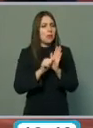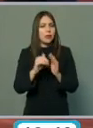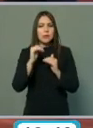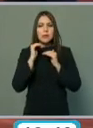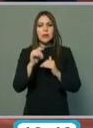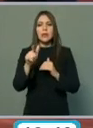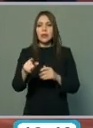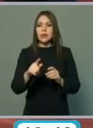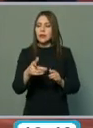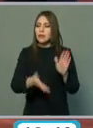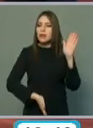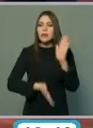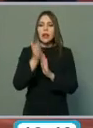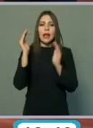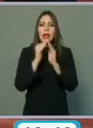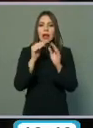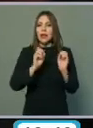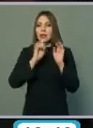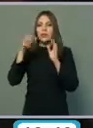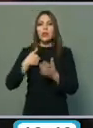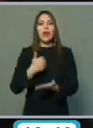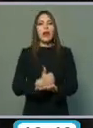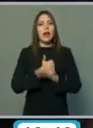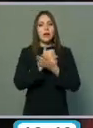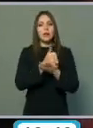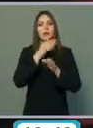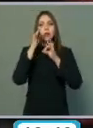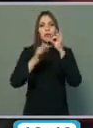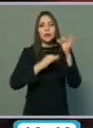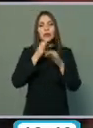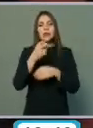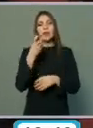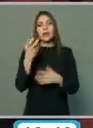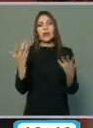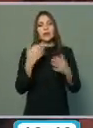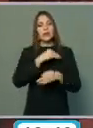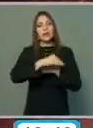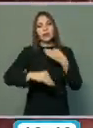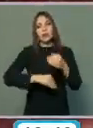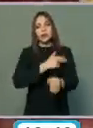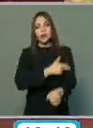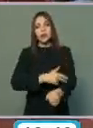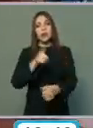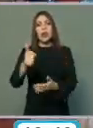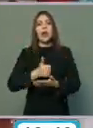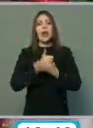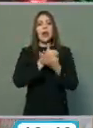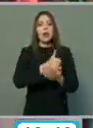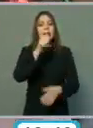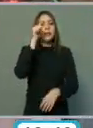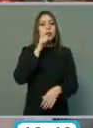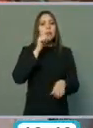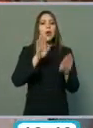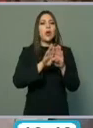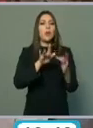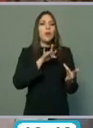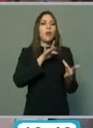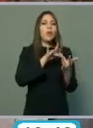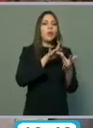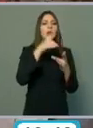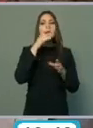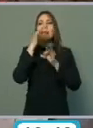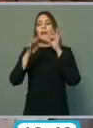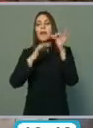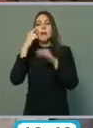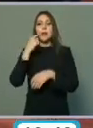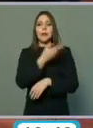Martín va a tener casa porque yo lo voy a ayudar Claro. promoviéndolo. El proceso lo hacemos nosotros, Claro, pero ustedes claro. nos La ayudan promoción. siendo como sus managers, ¿no? Eso